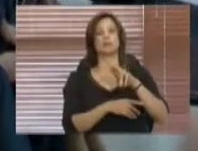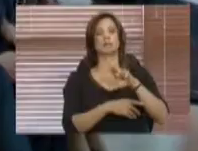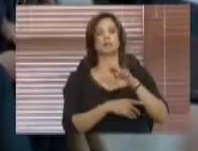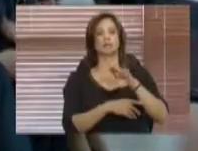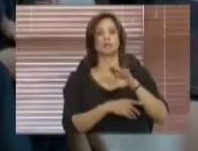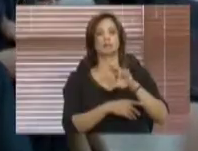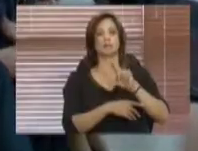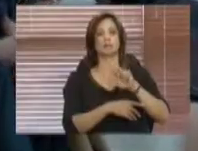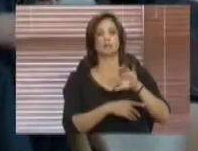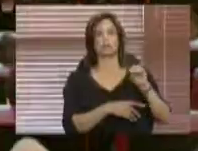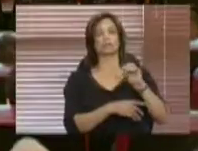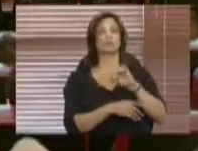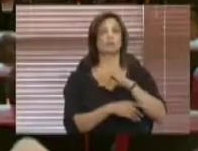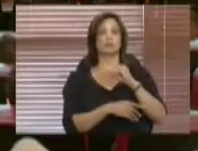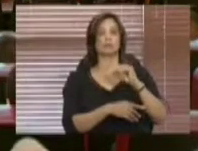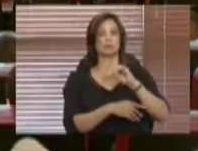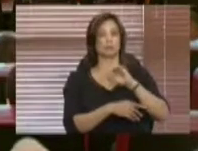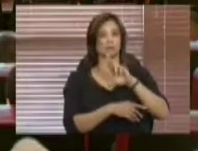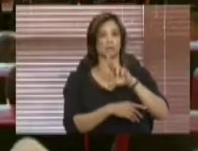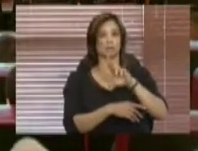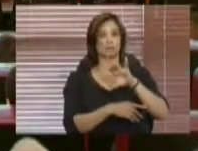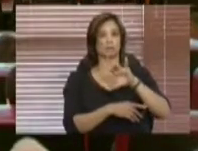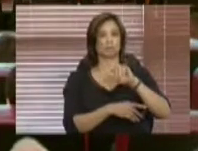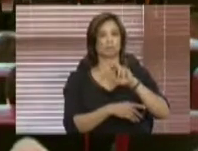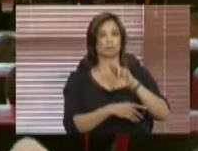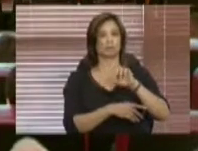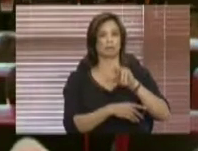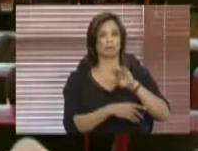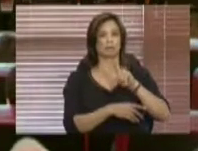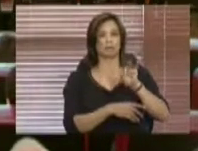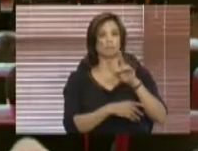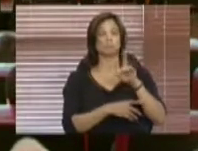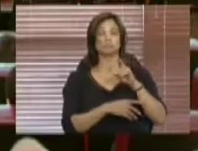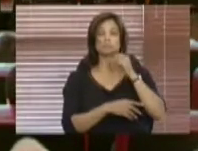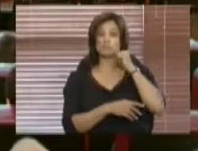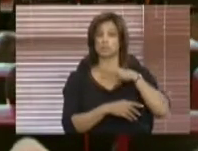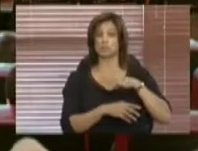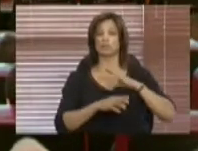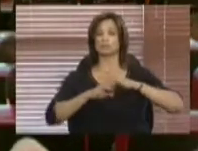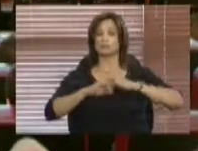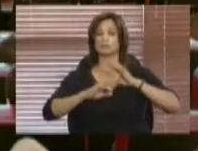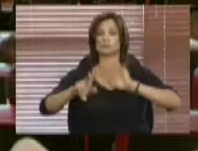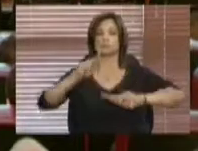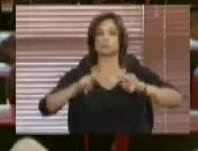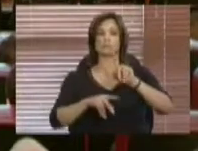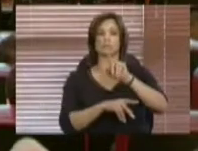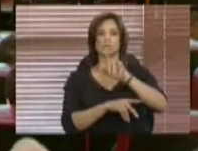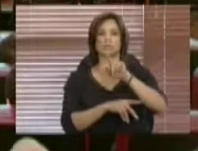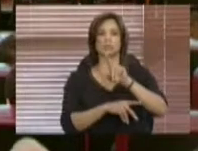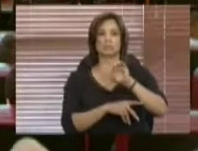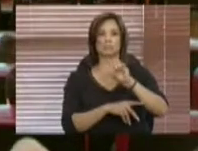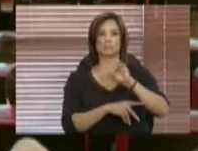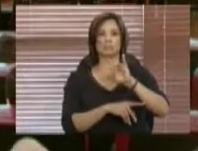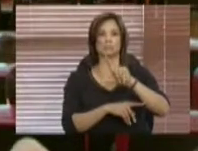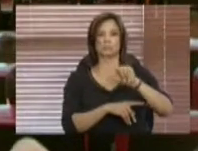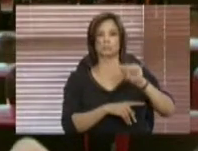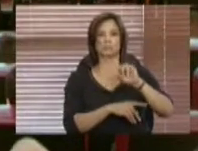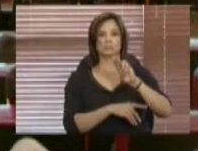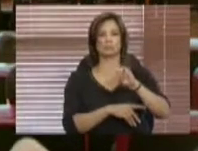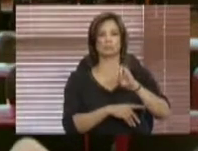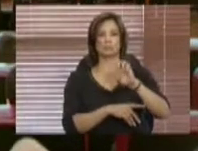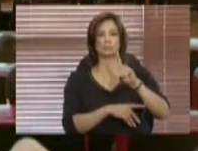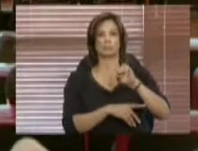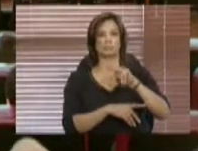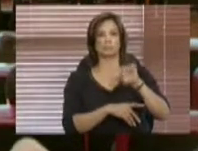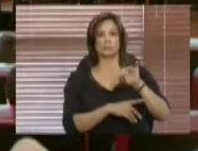José Taveras, señora defensora del pueblo, doctora Zoila Medina, señor